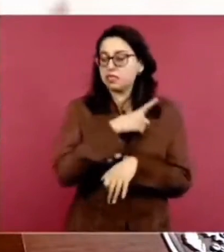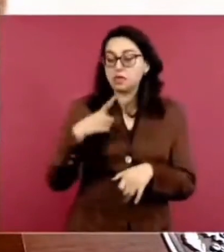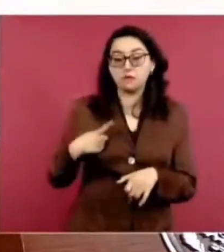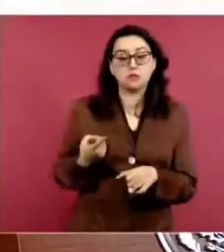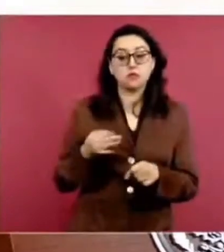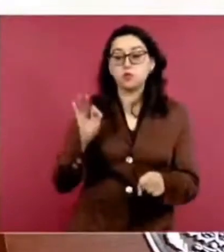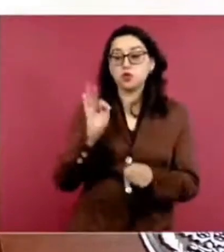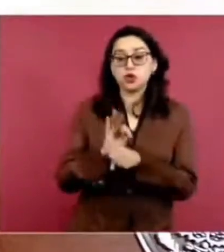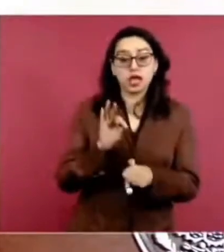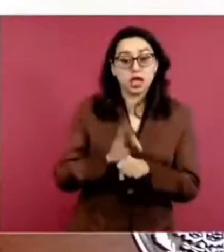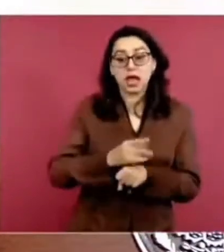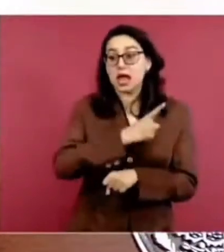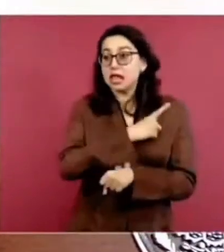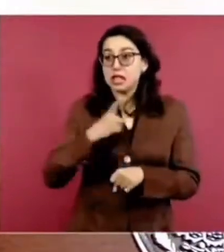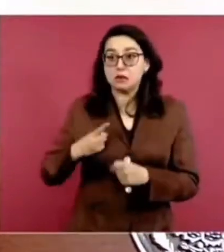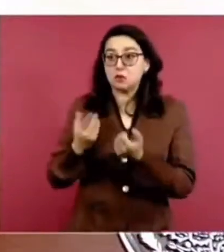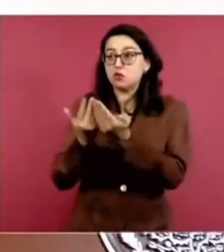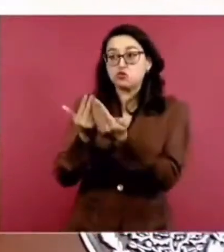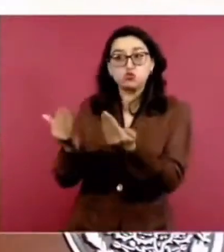Así fue la campaña.